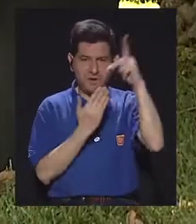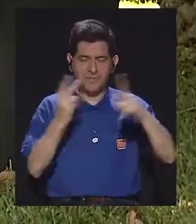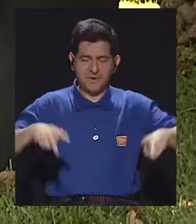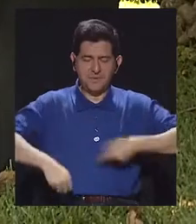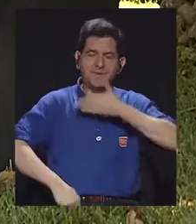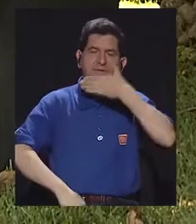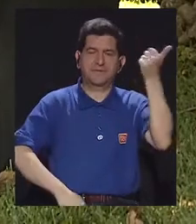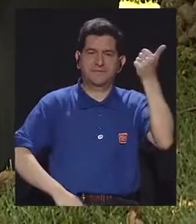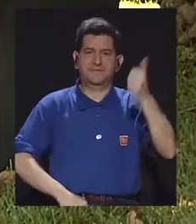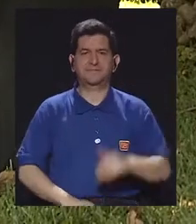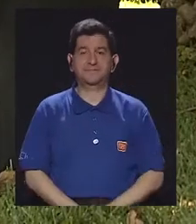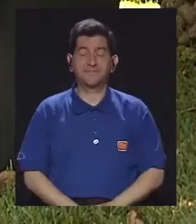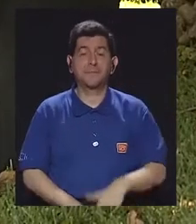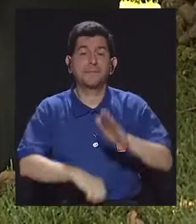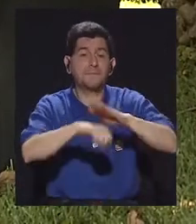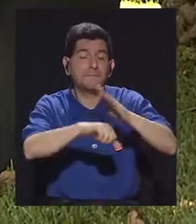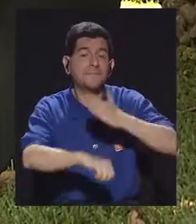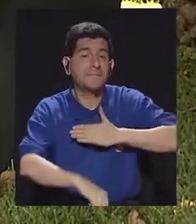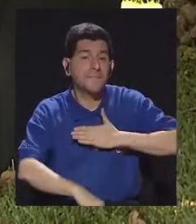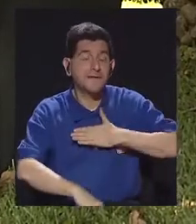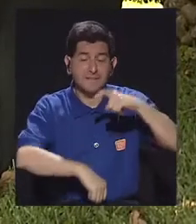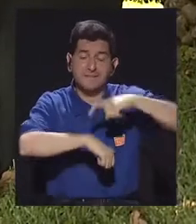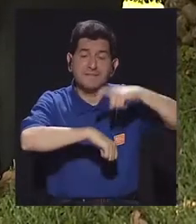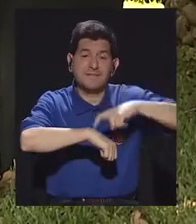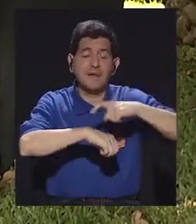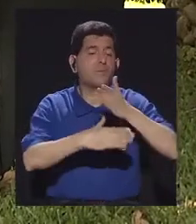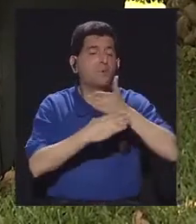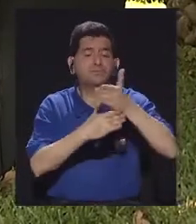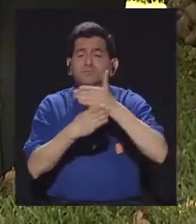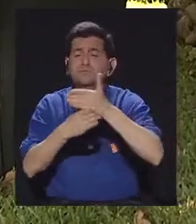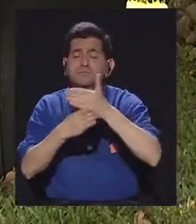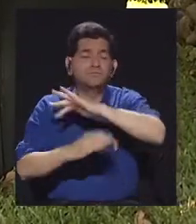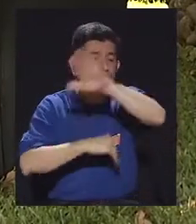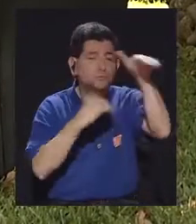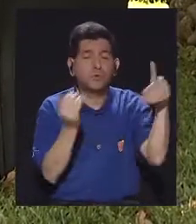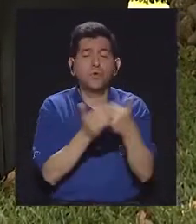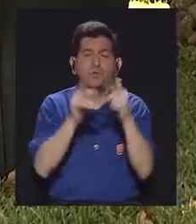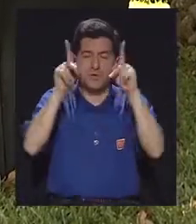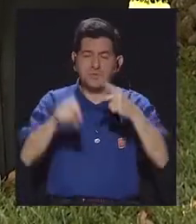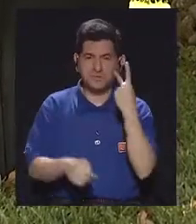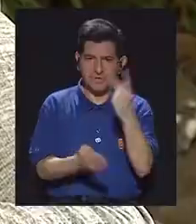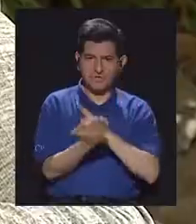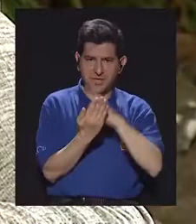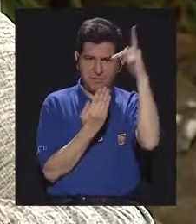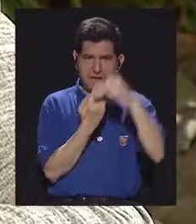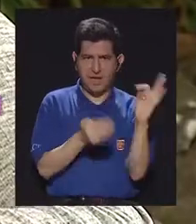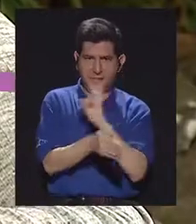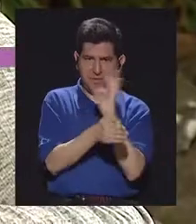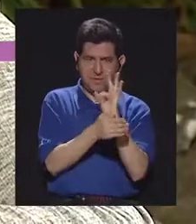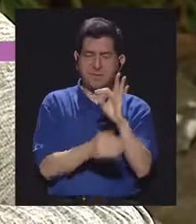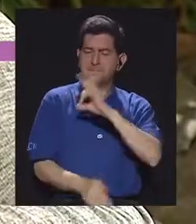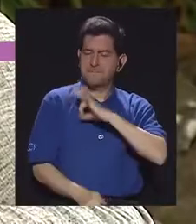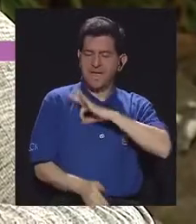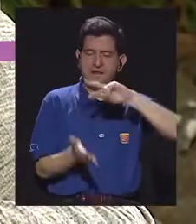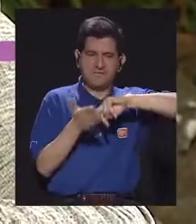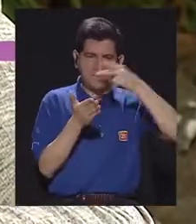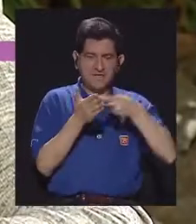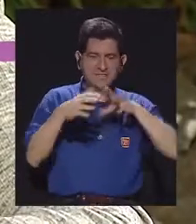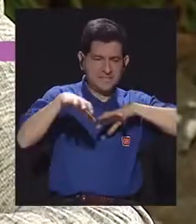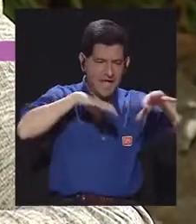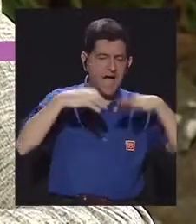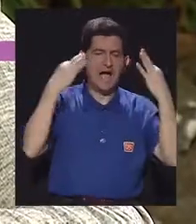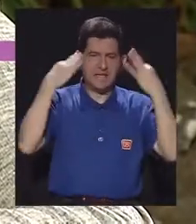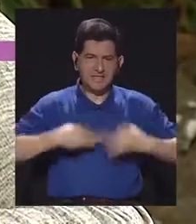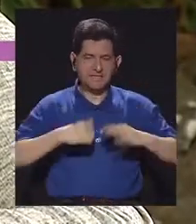programa Vivir Mejor por permitirme este momento para compartir con toda la teleaudiencia acerca de los beneficios de lo que es